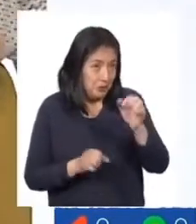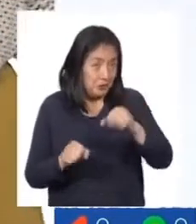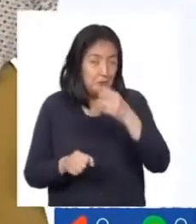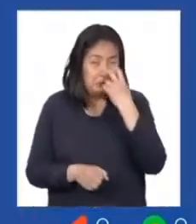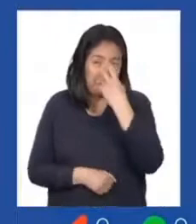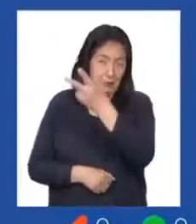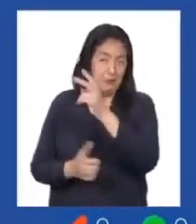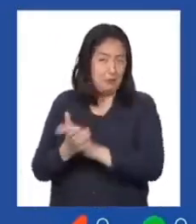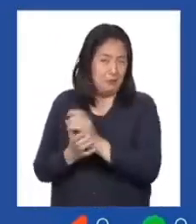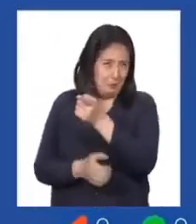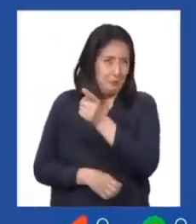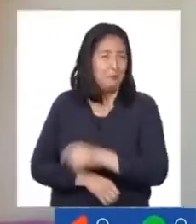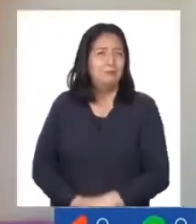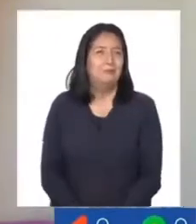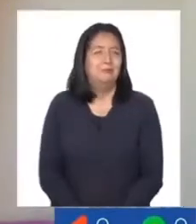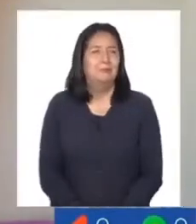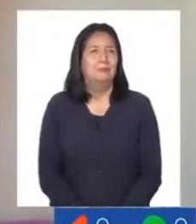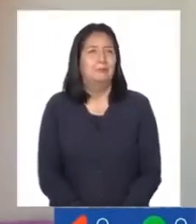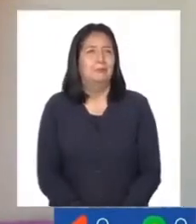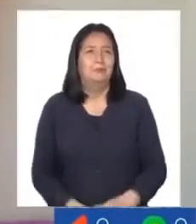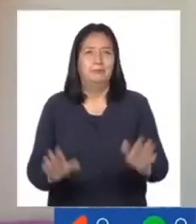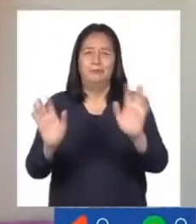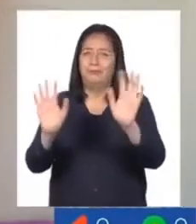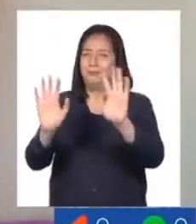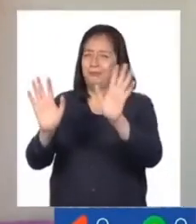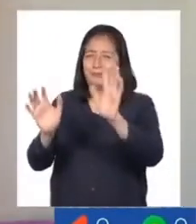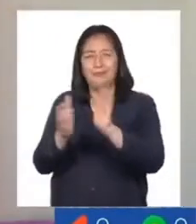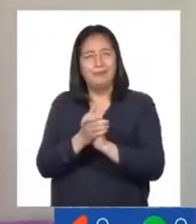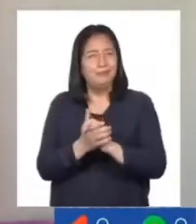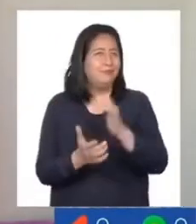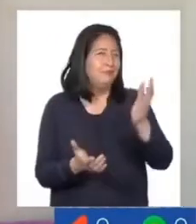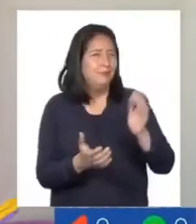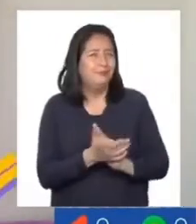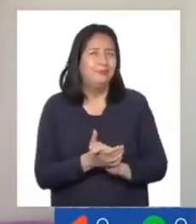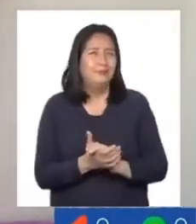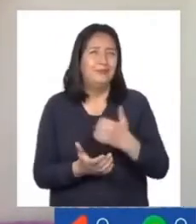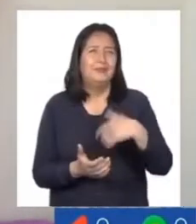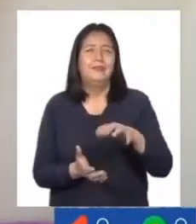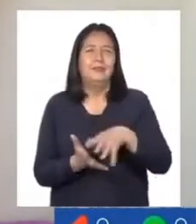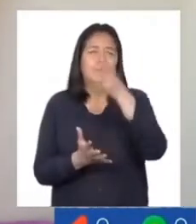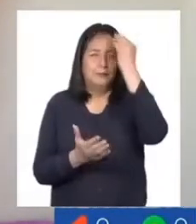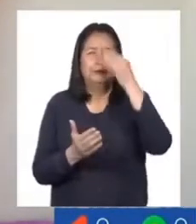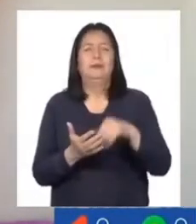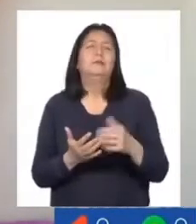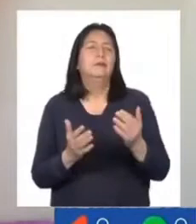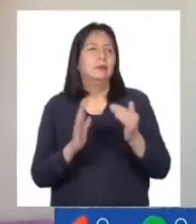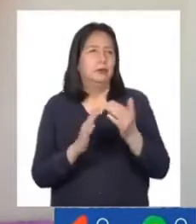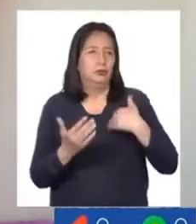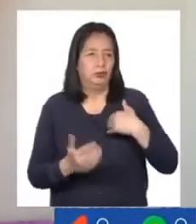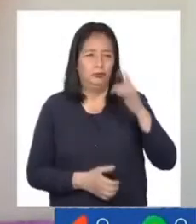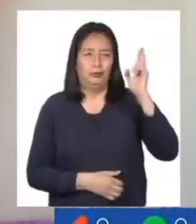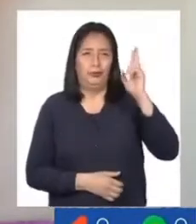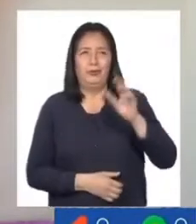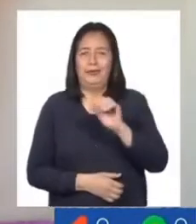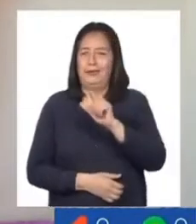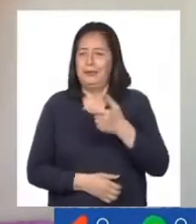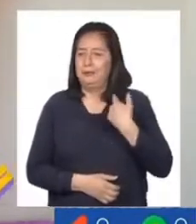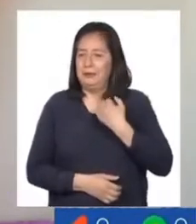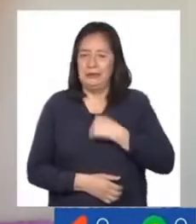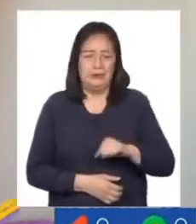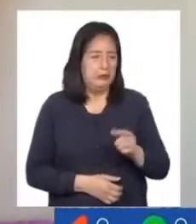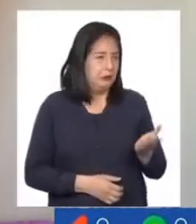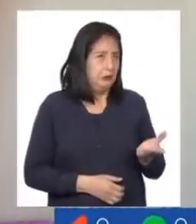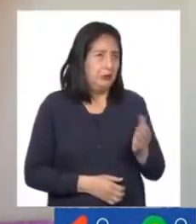a ver a nuestros amigos! Hola, amigas y amigos de Aprende en Casa. Soy la profesora Alicia y el día de hoy me acompañan mis